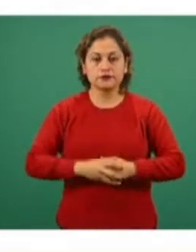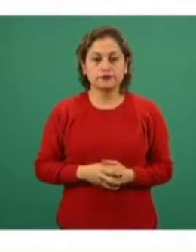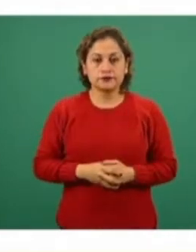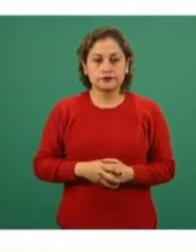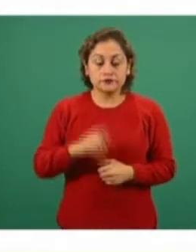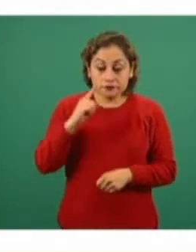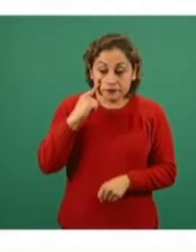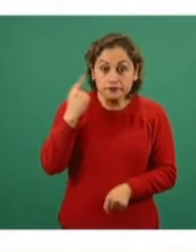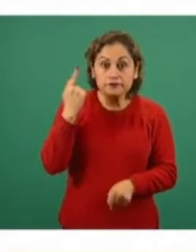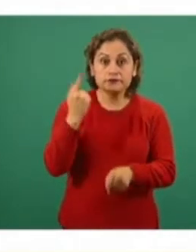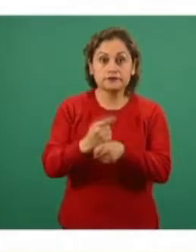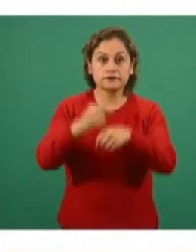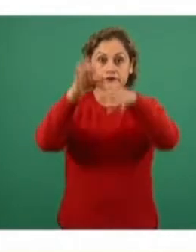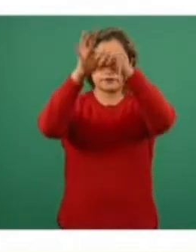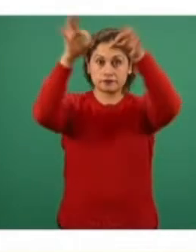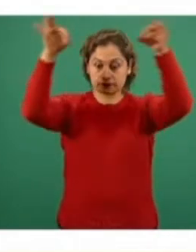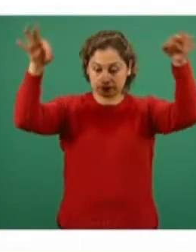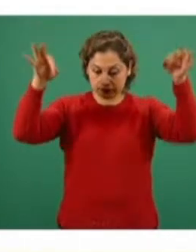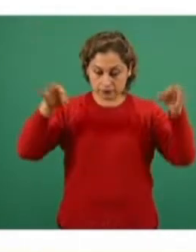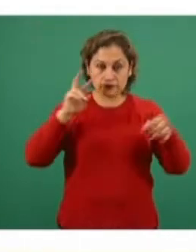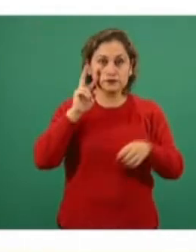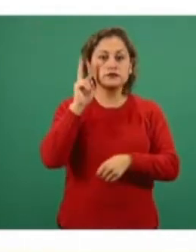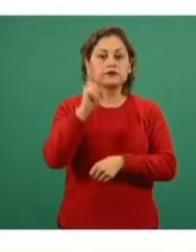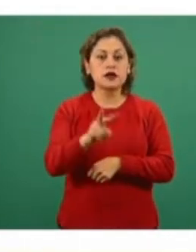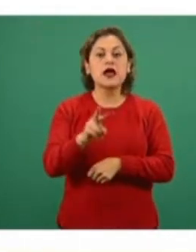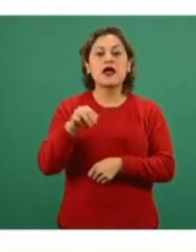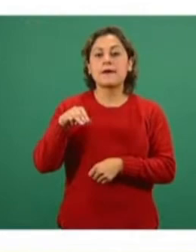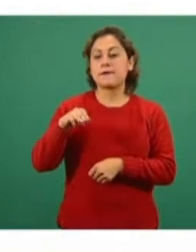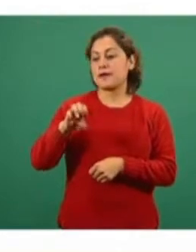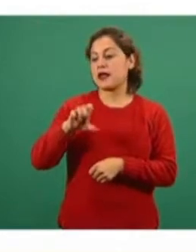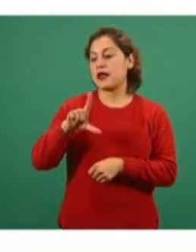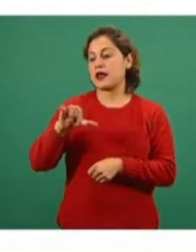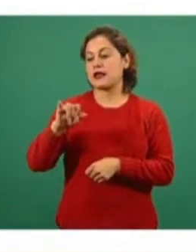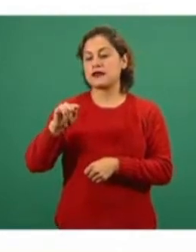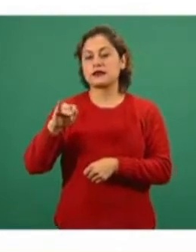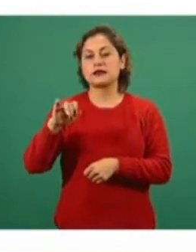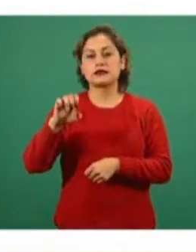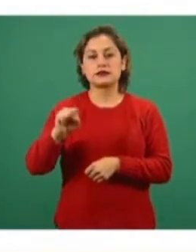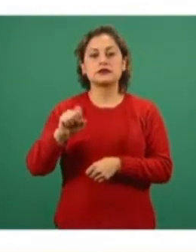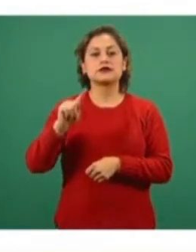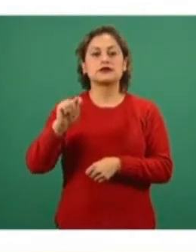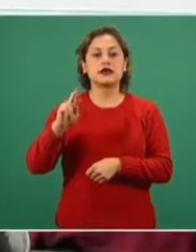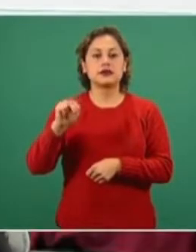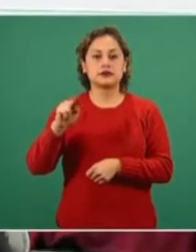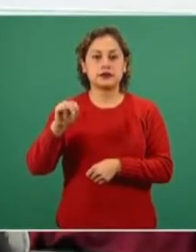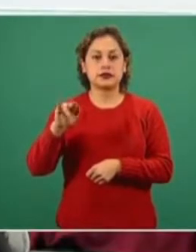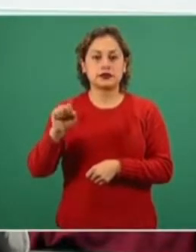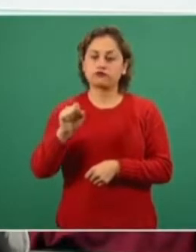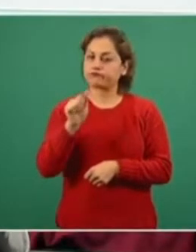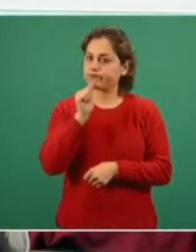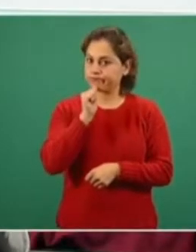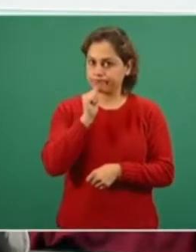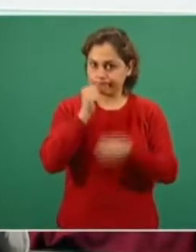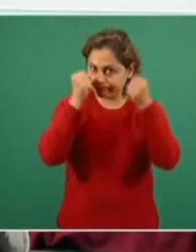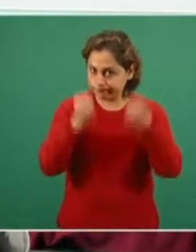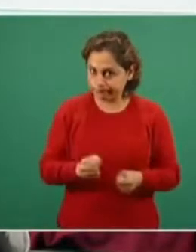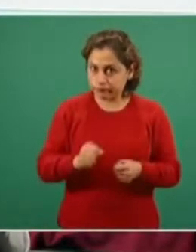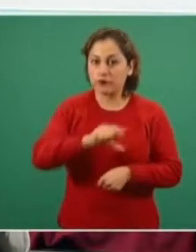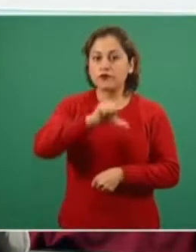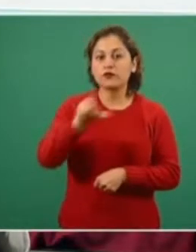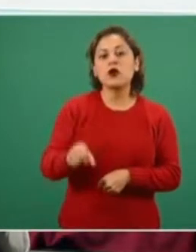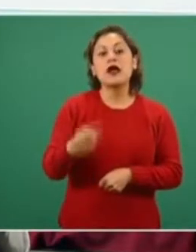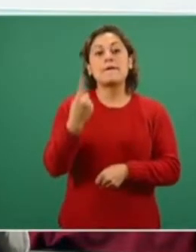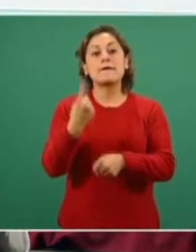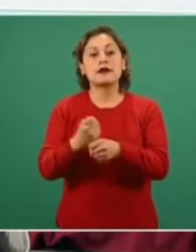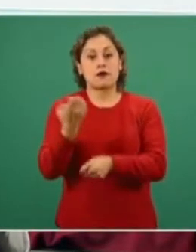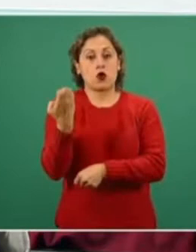sospechar de mielitis transversa, sin que se confirmara este diagnóstico. El 1 de enero presentó nuevamente